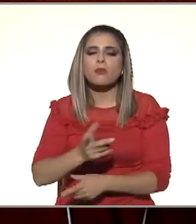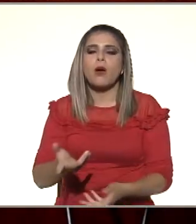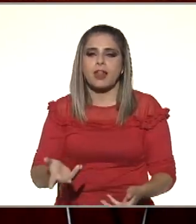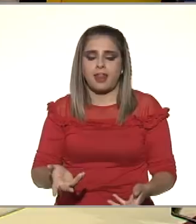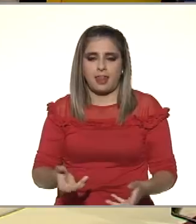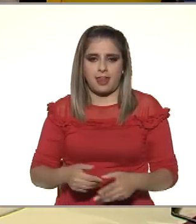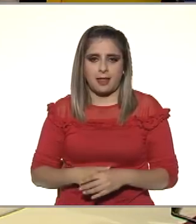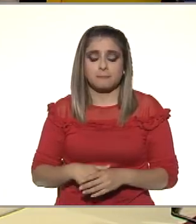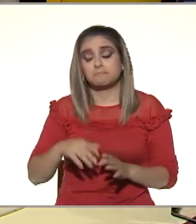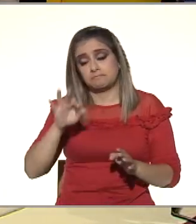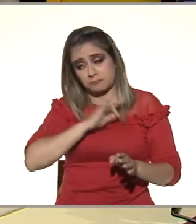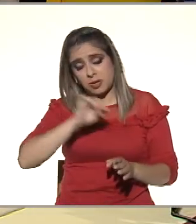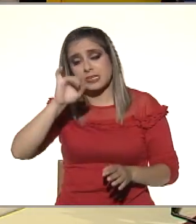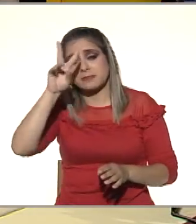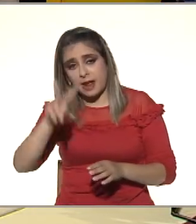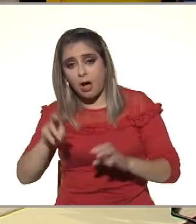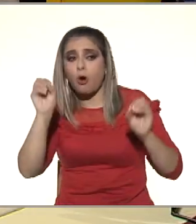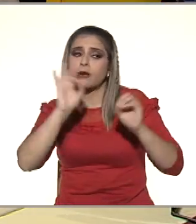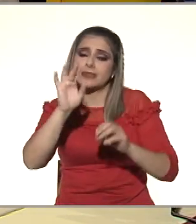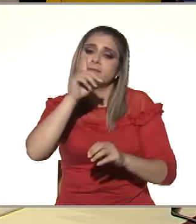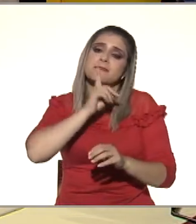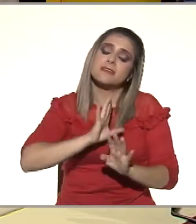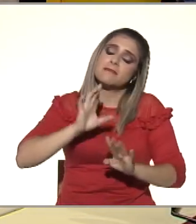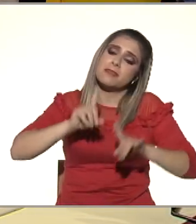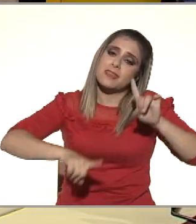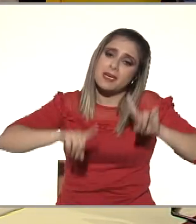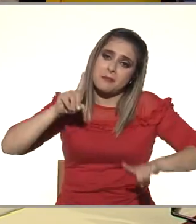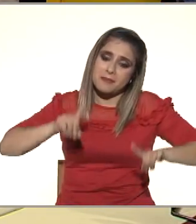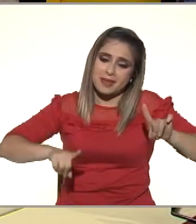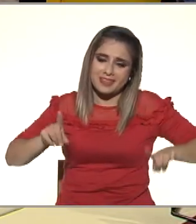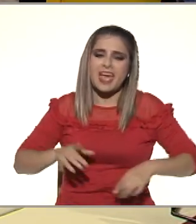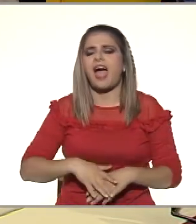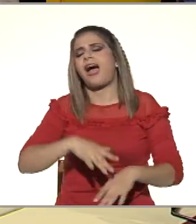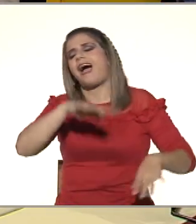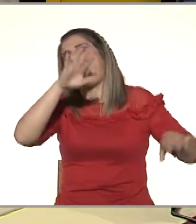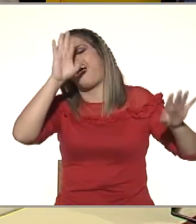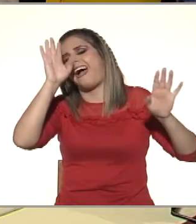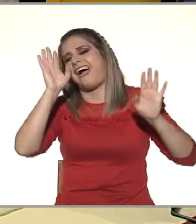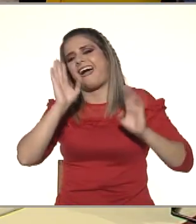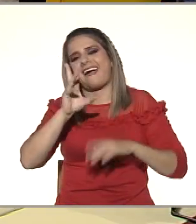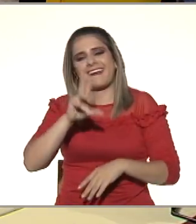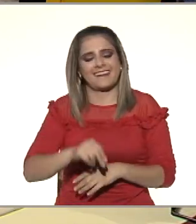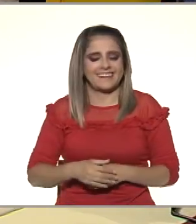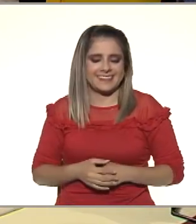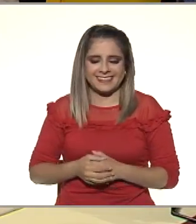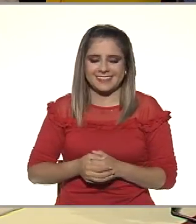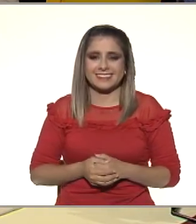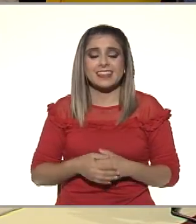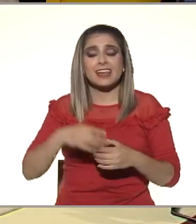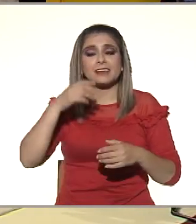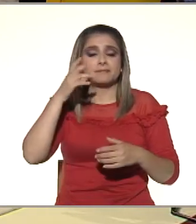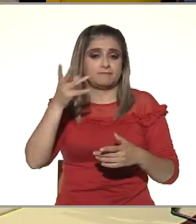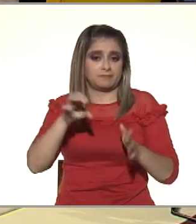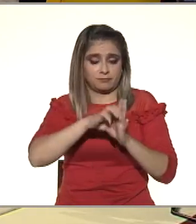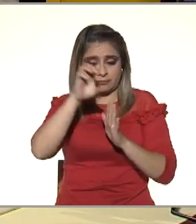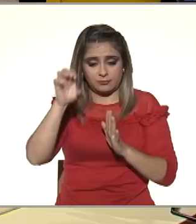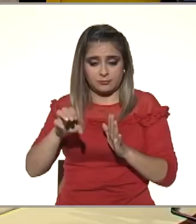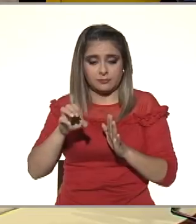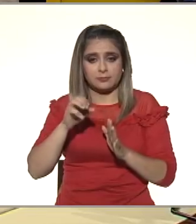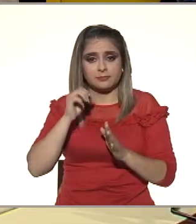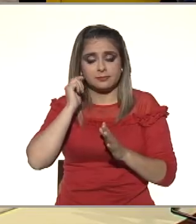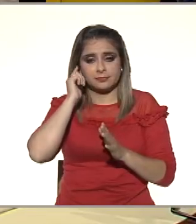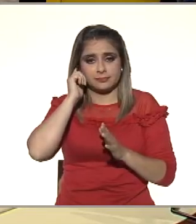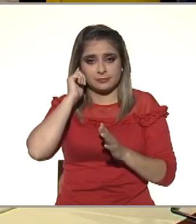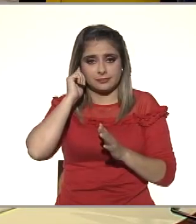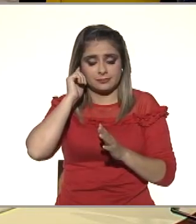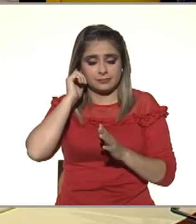puede ser una realidad y puede ser un mito. Exacto. Yo creo que puede ser. El contexto es muy importante. Por ejemplo, los hijos deben decir o no